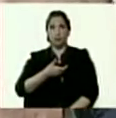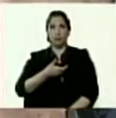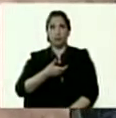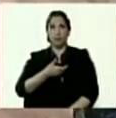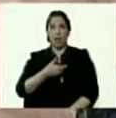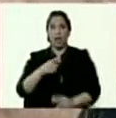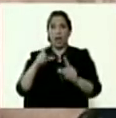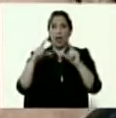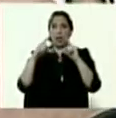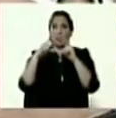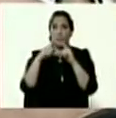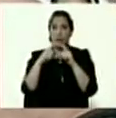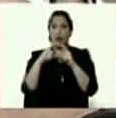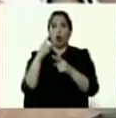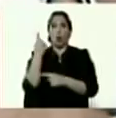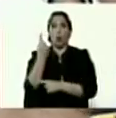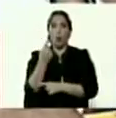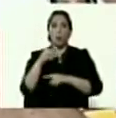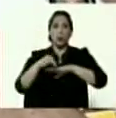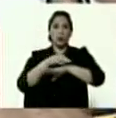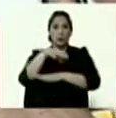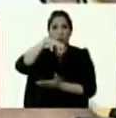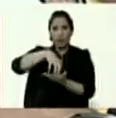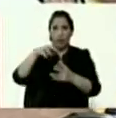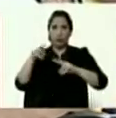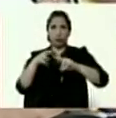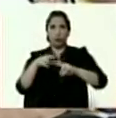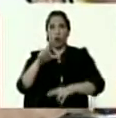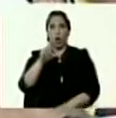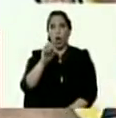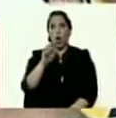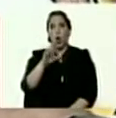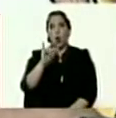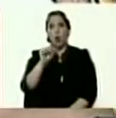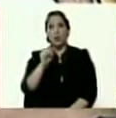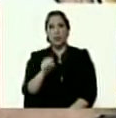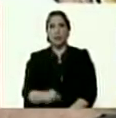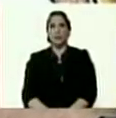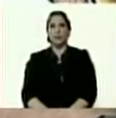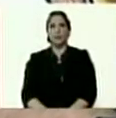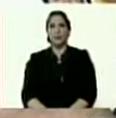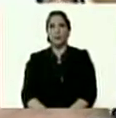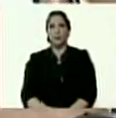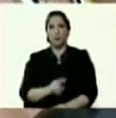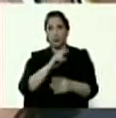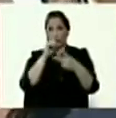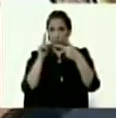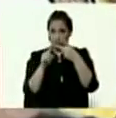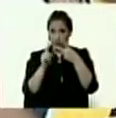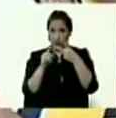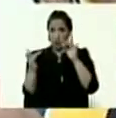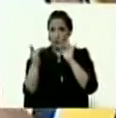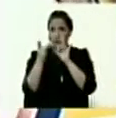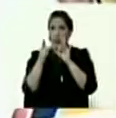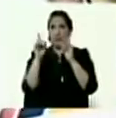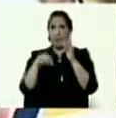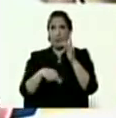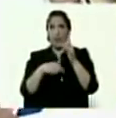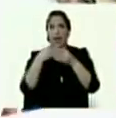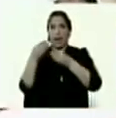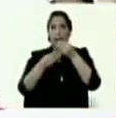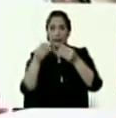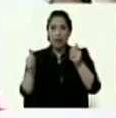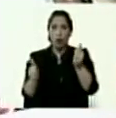en uno de los municipios del estado Táchira, Loris Marunjima Silva Ramírez, que a su vez se hace